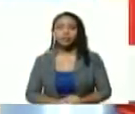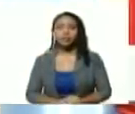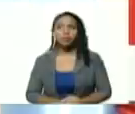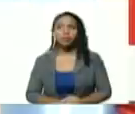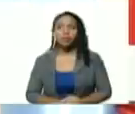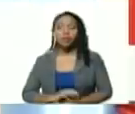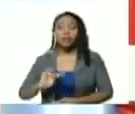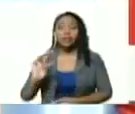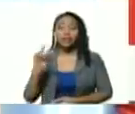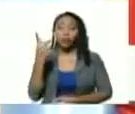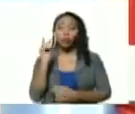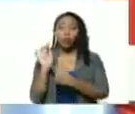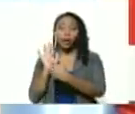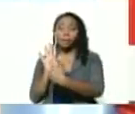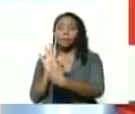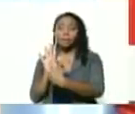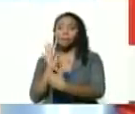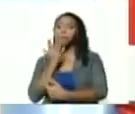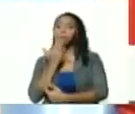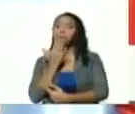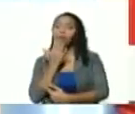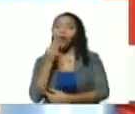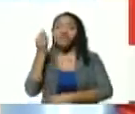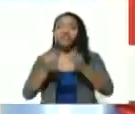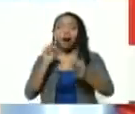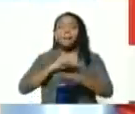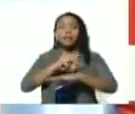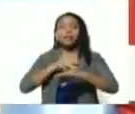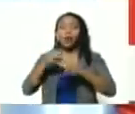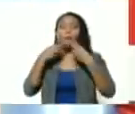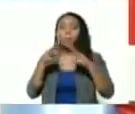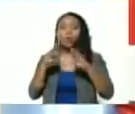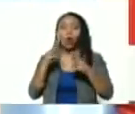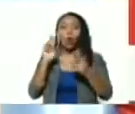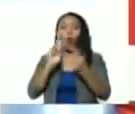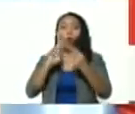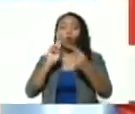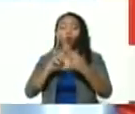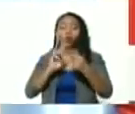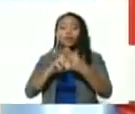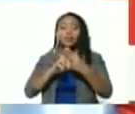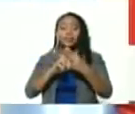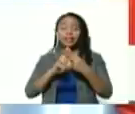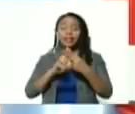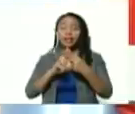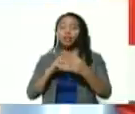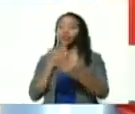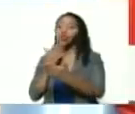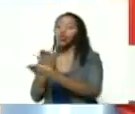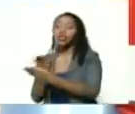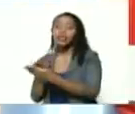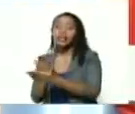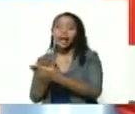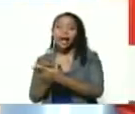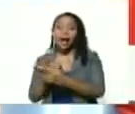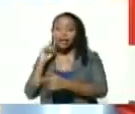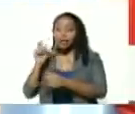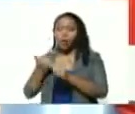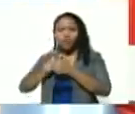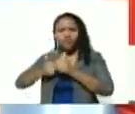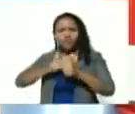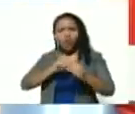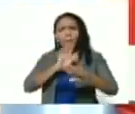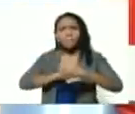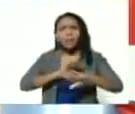Un segundo ejemplo, el fiscal del Ministerio Público, que conoce una investigación penal, solicita el sobreseimiento de la